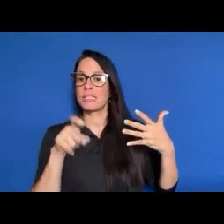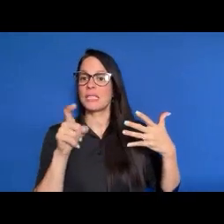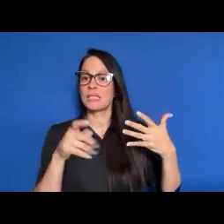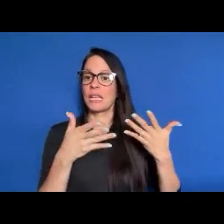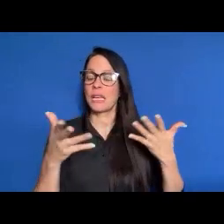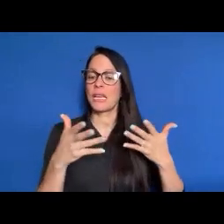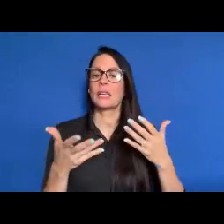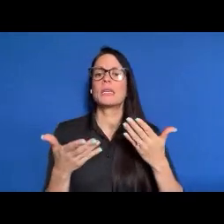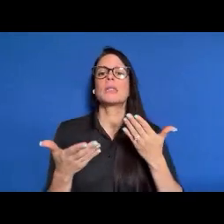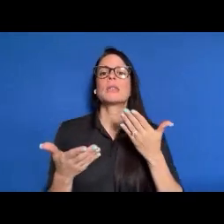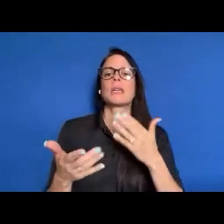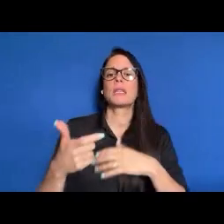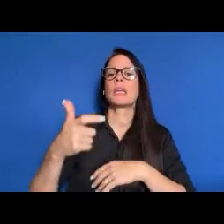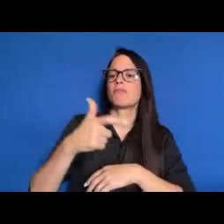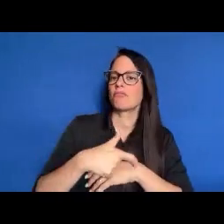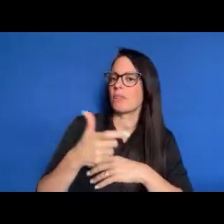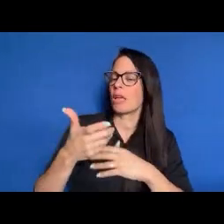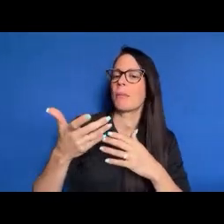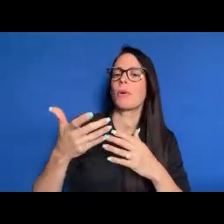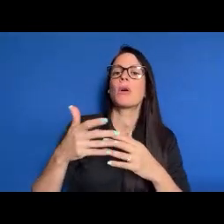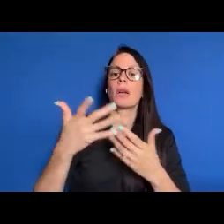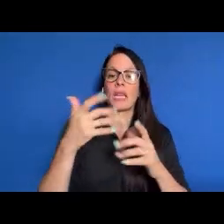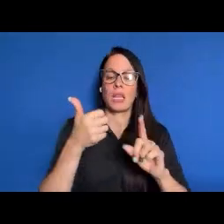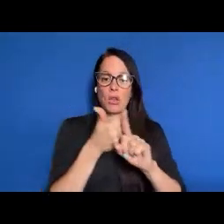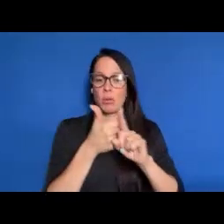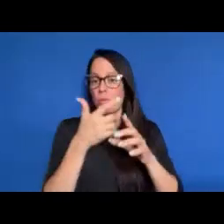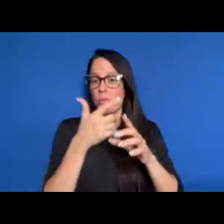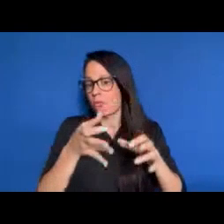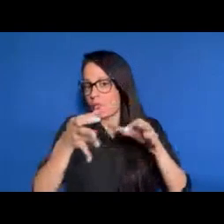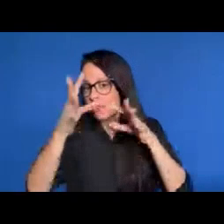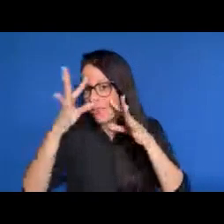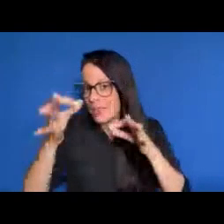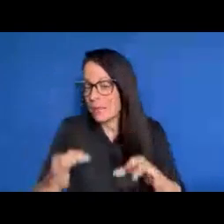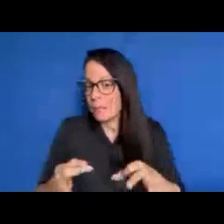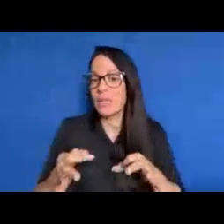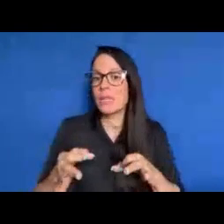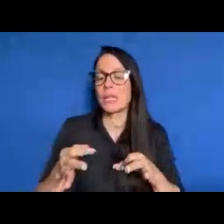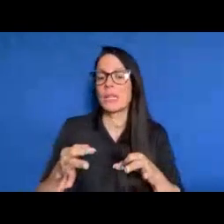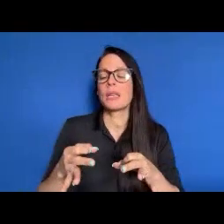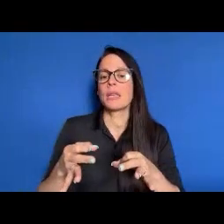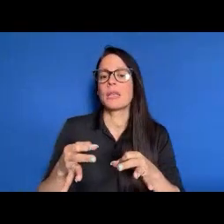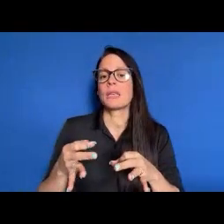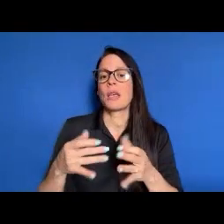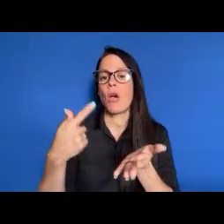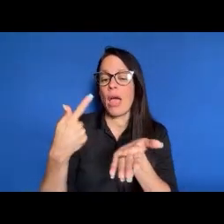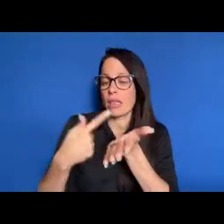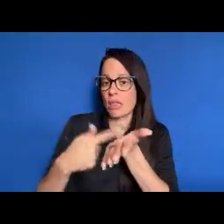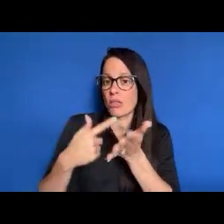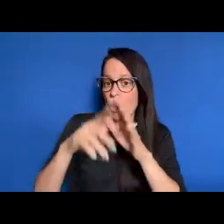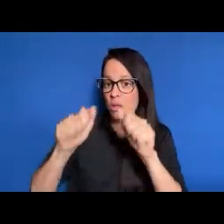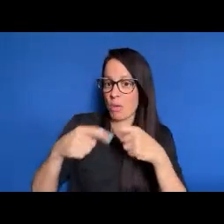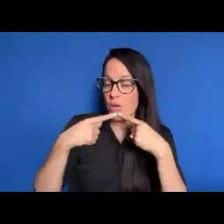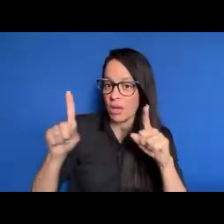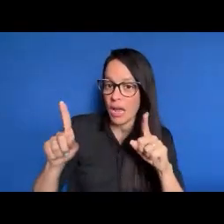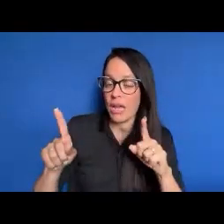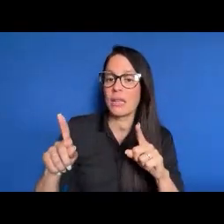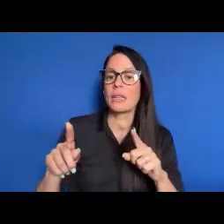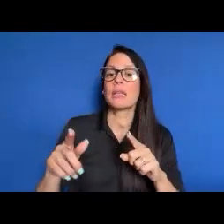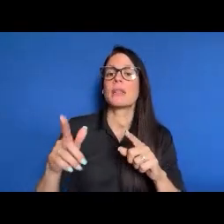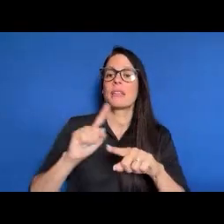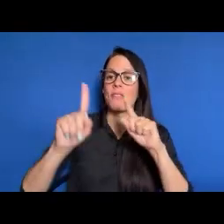tiempo específico, que determinen algo a gestionar medible, que vayan en consonancia con las actividades